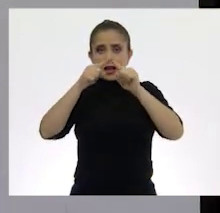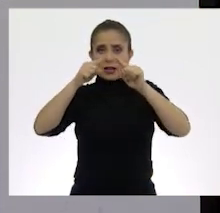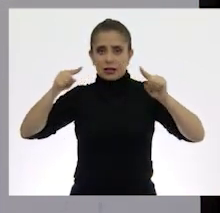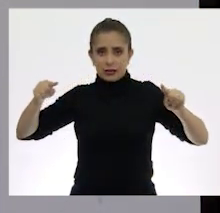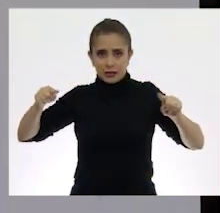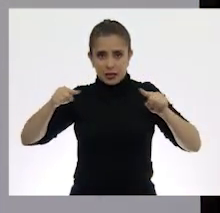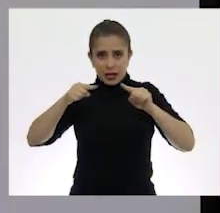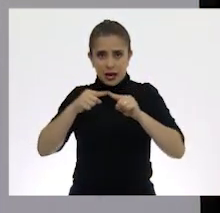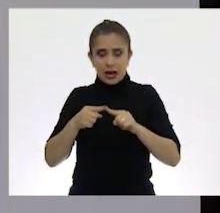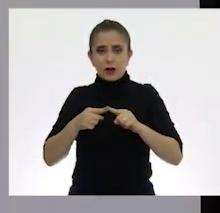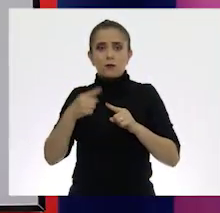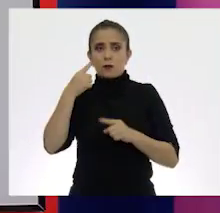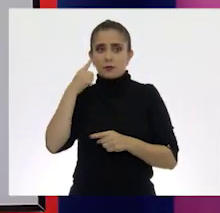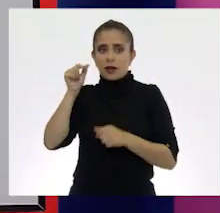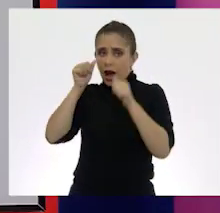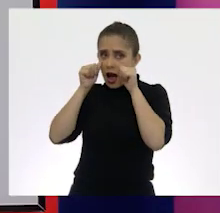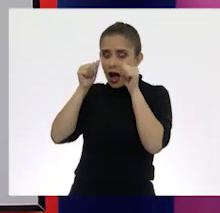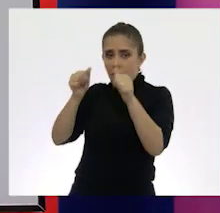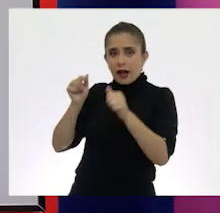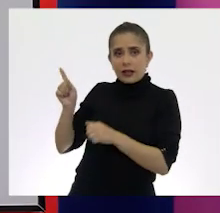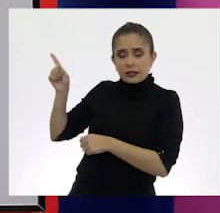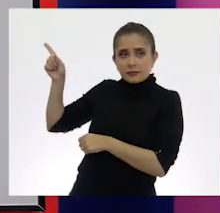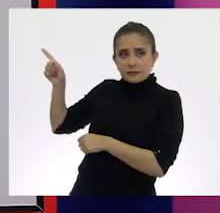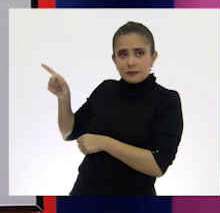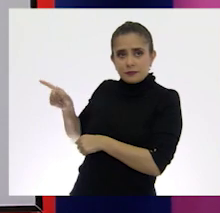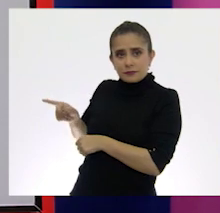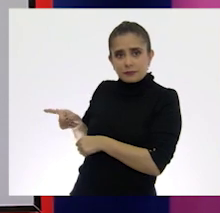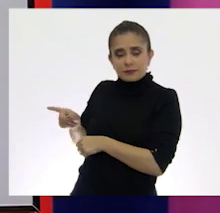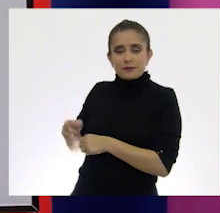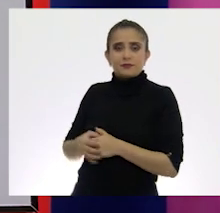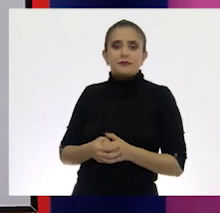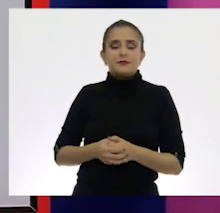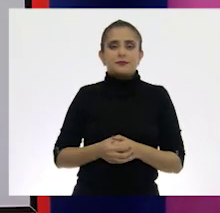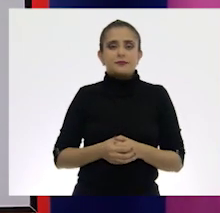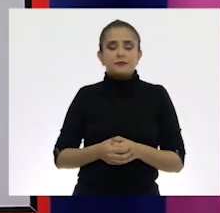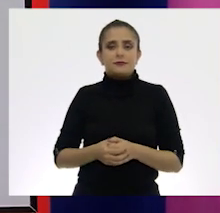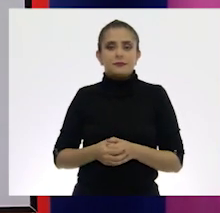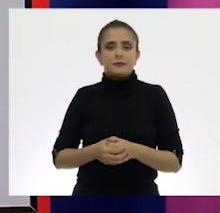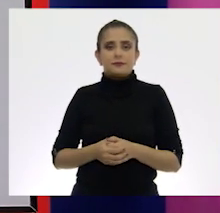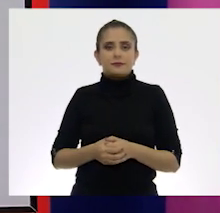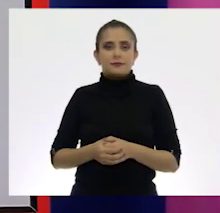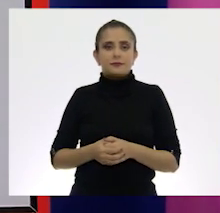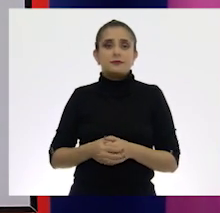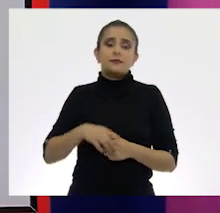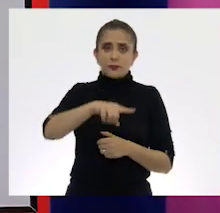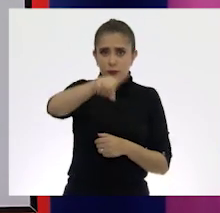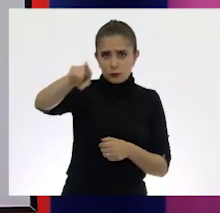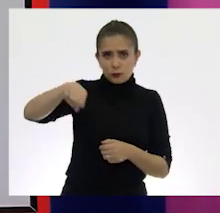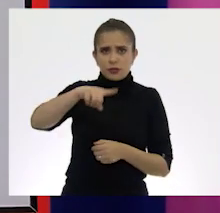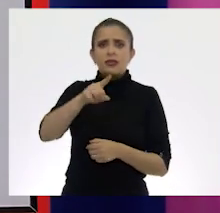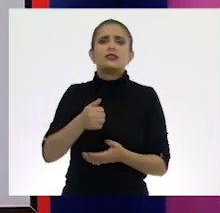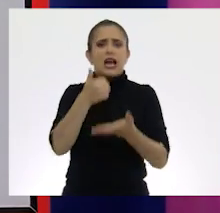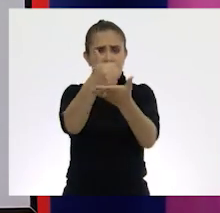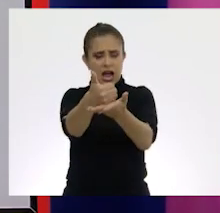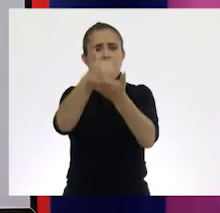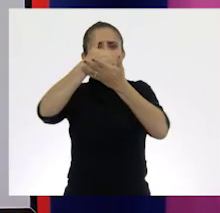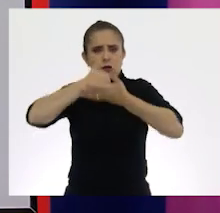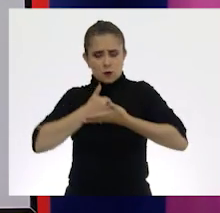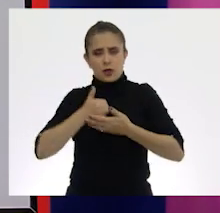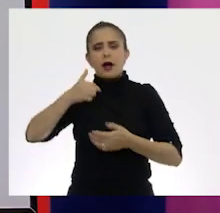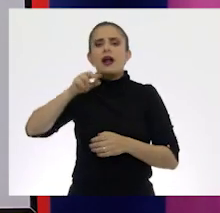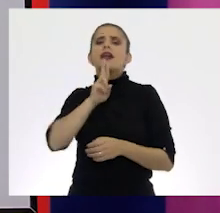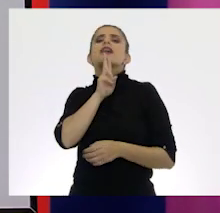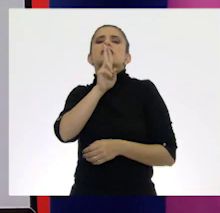Me gustaría que los observaran con detenimiento. Y me gustaría que en casa me ayudaran a responder esta primera